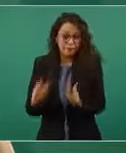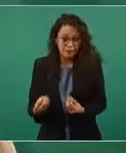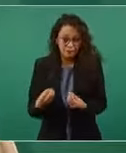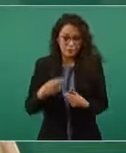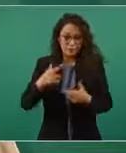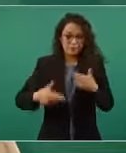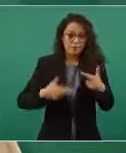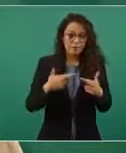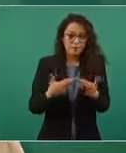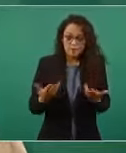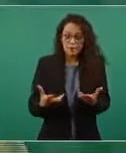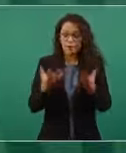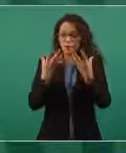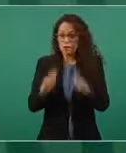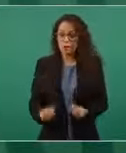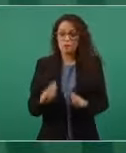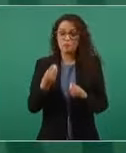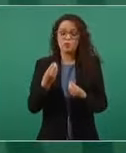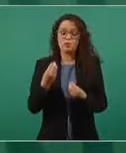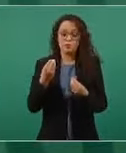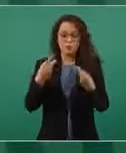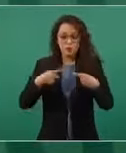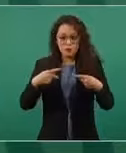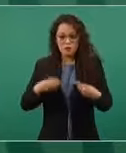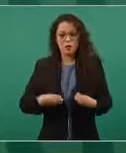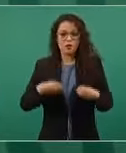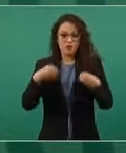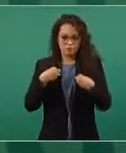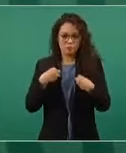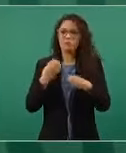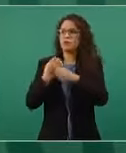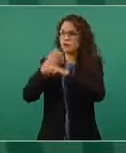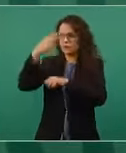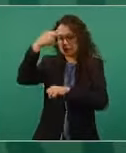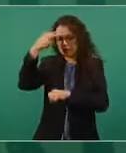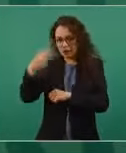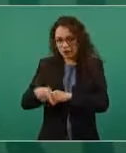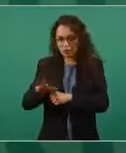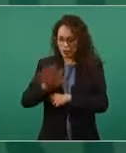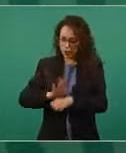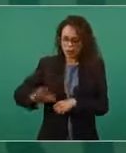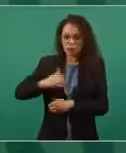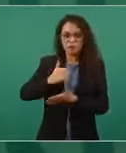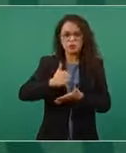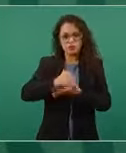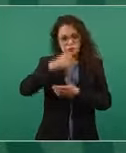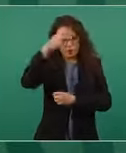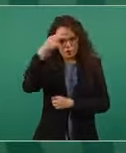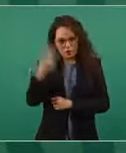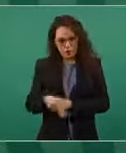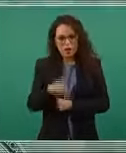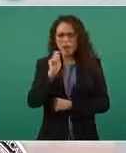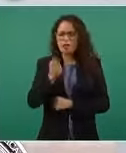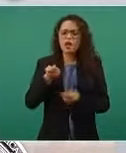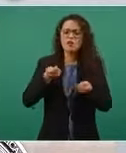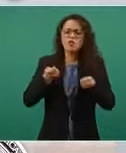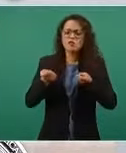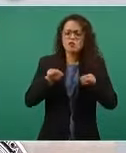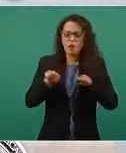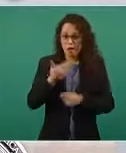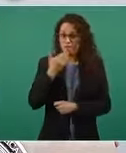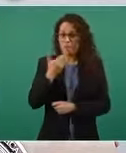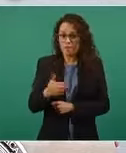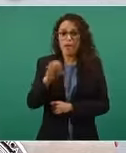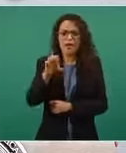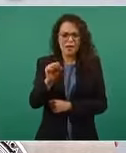pobladas como la Ciudad de México o el Valle de México, vemos un comportamiento de control muy estable. Esto no es fácil. En los